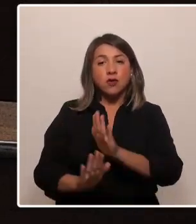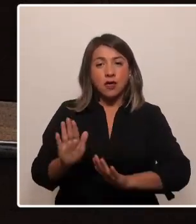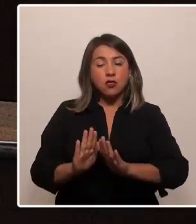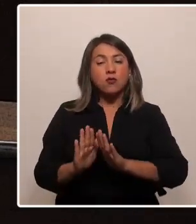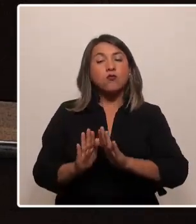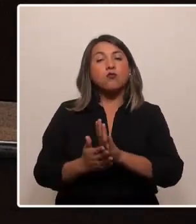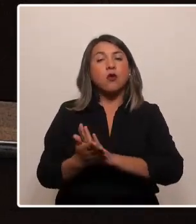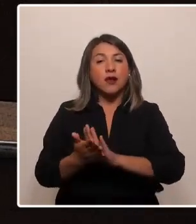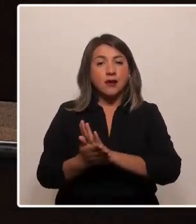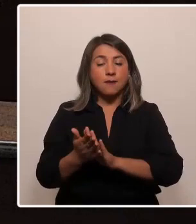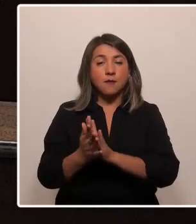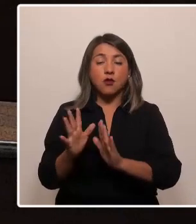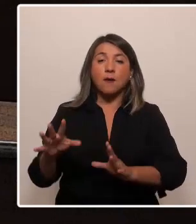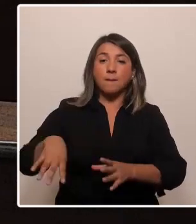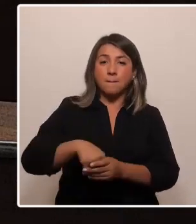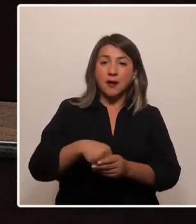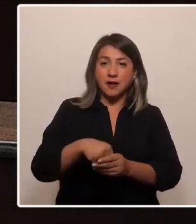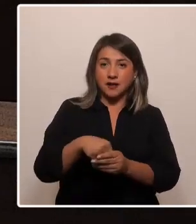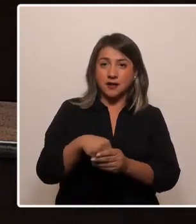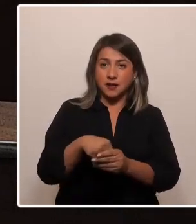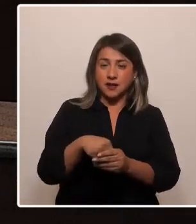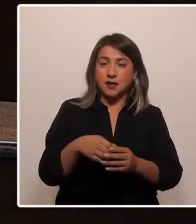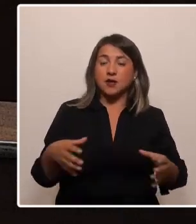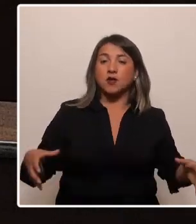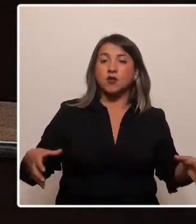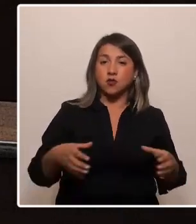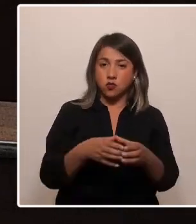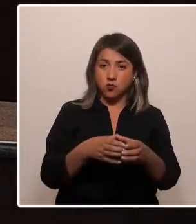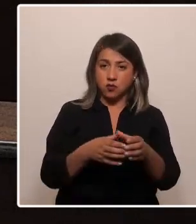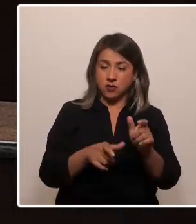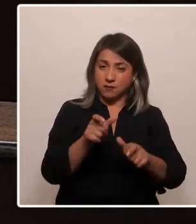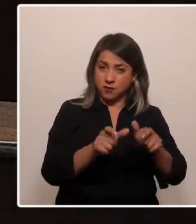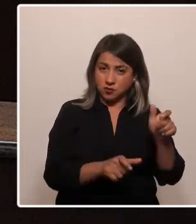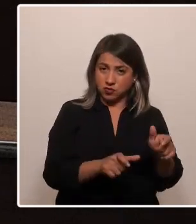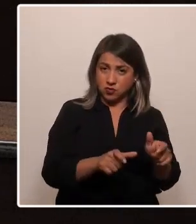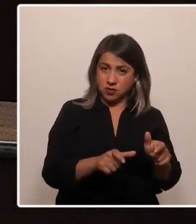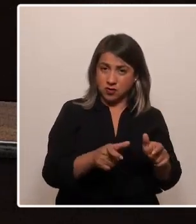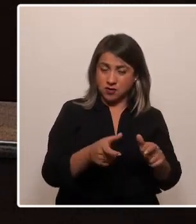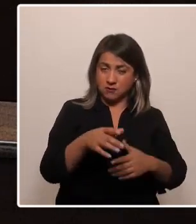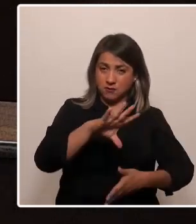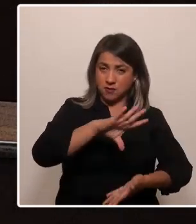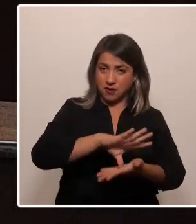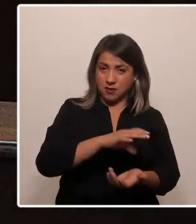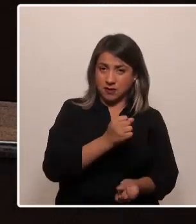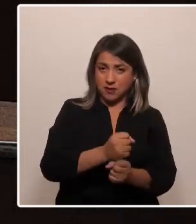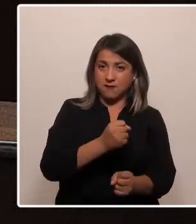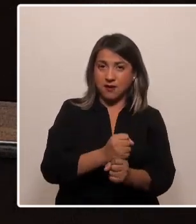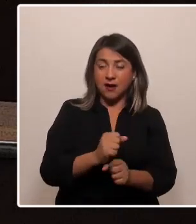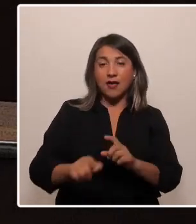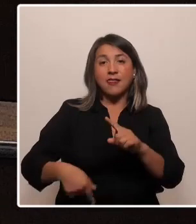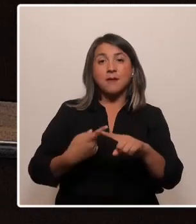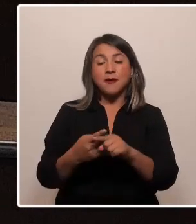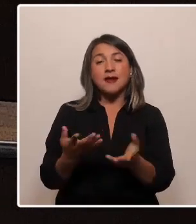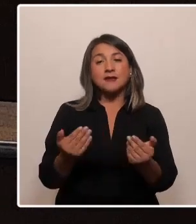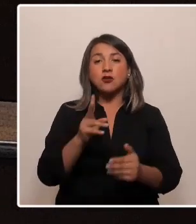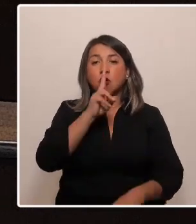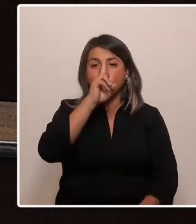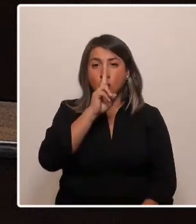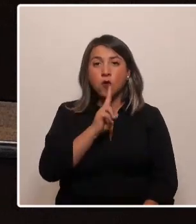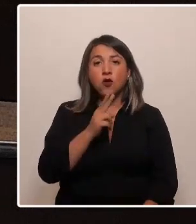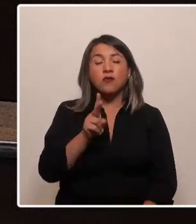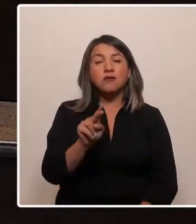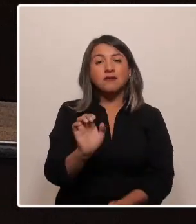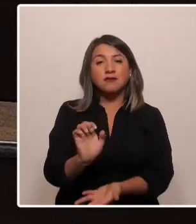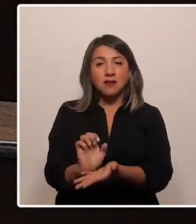es parte de la fuerza productiva de este país. Además, establece explícitamente el necesario rol rector del Estado